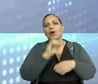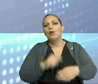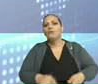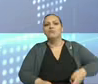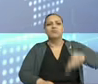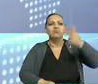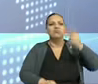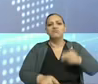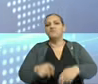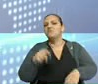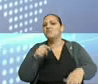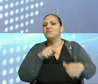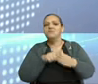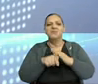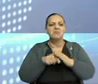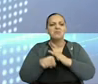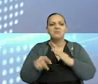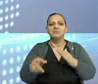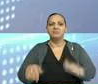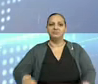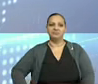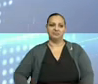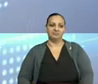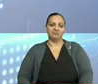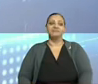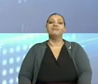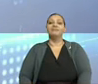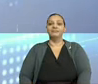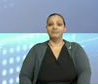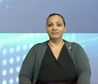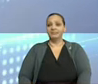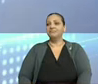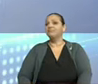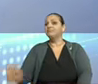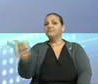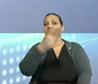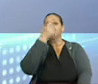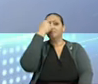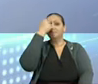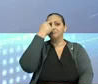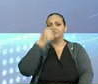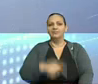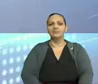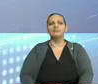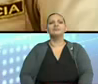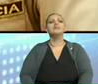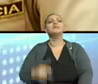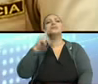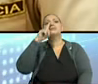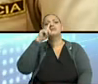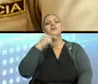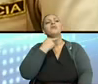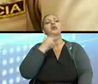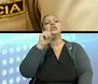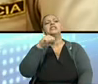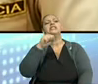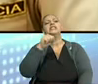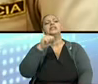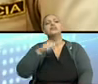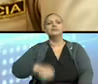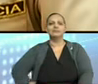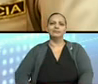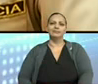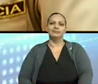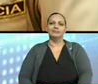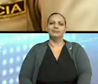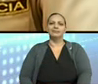tanto. Pero alguien habrá pagado por él. ¿Sí o no, Jefferson? Alguien habrá pagado por él. Porque siempre cuando son casos delictivos le pregunta a